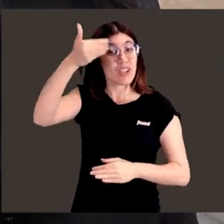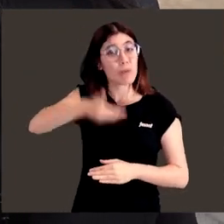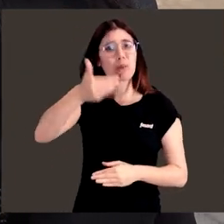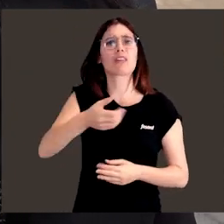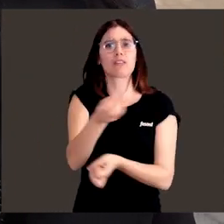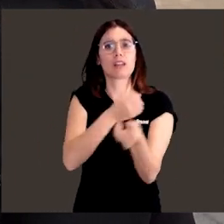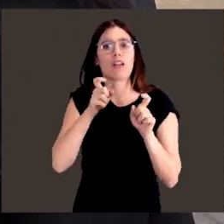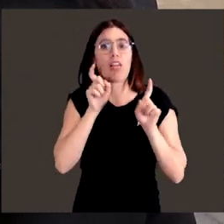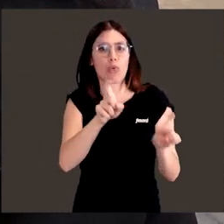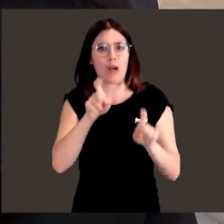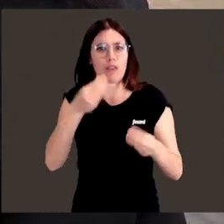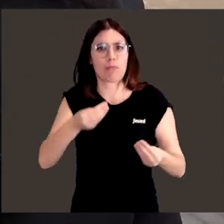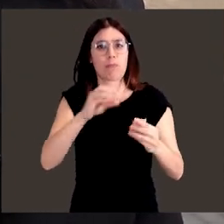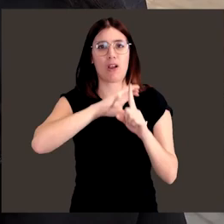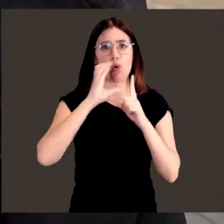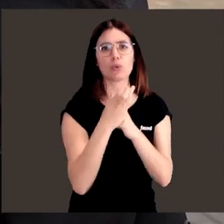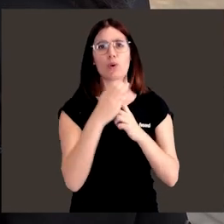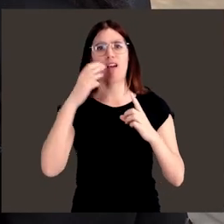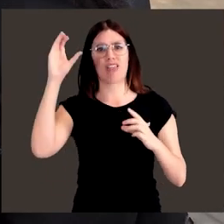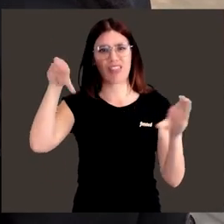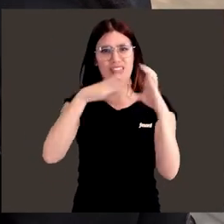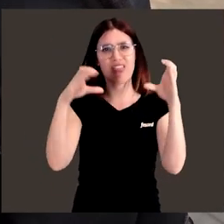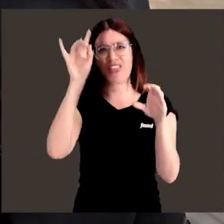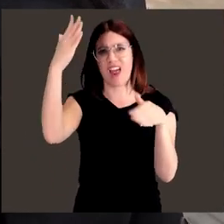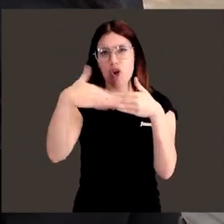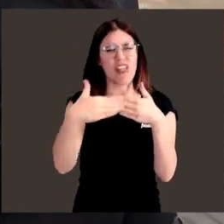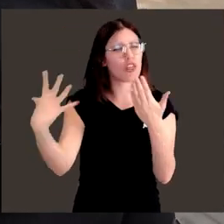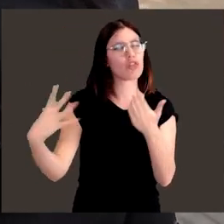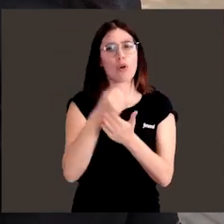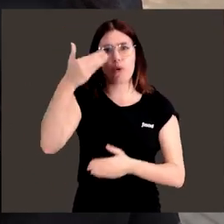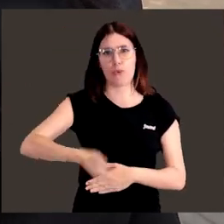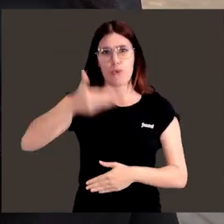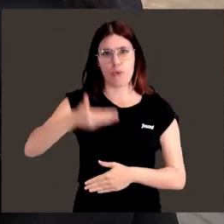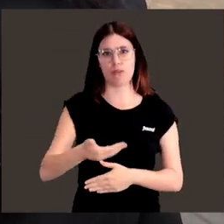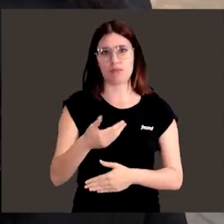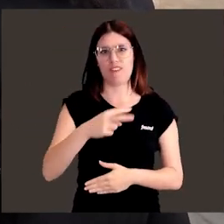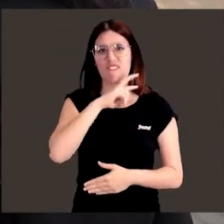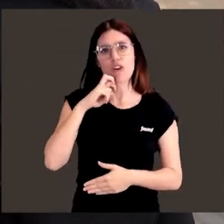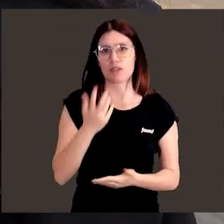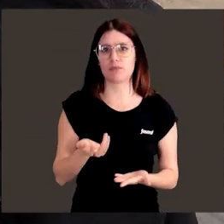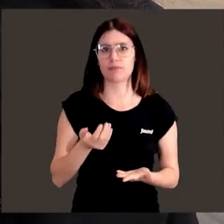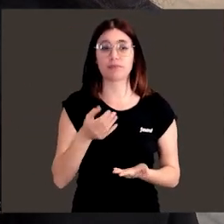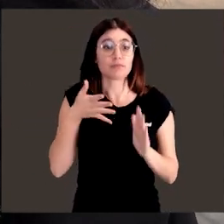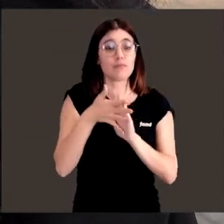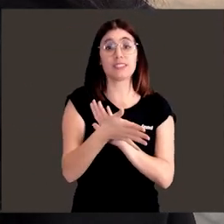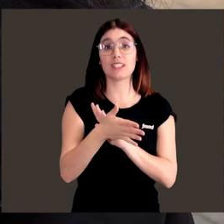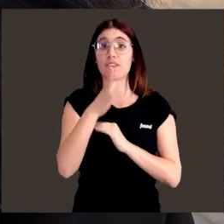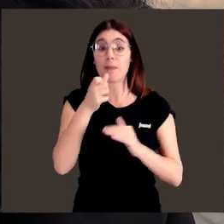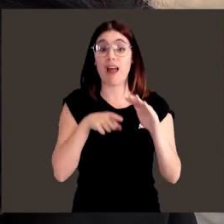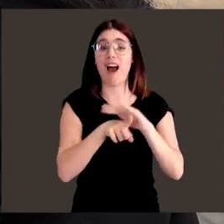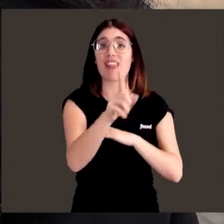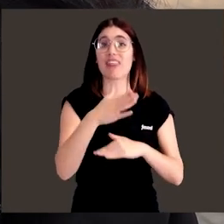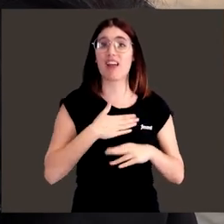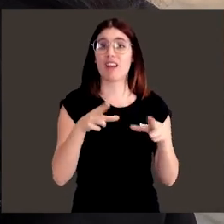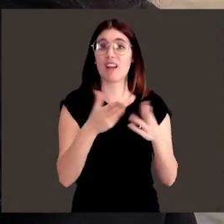I és molt important l'educació, la cultura, la ciència, la innovació, tot. És a dir, per